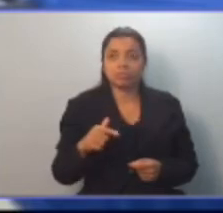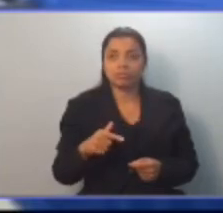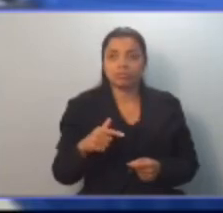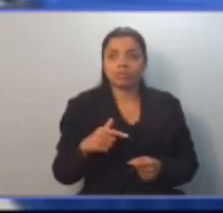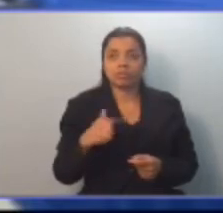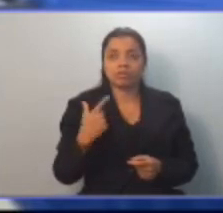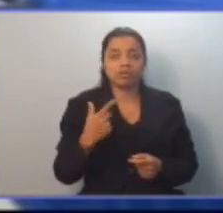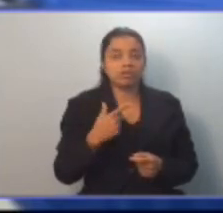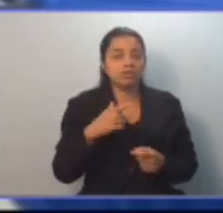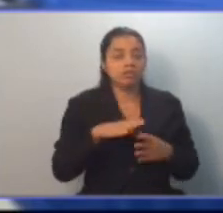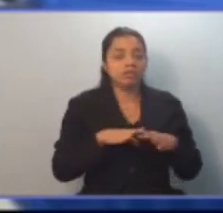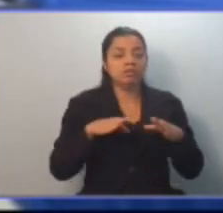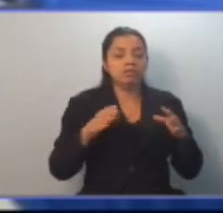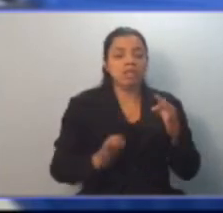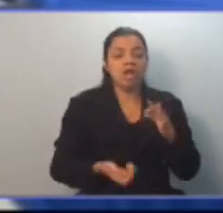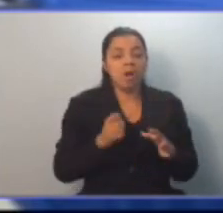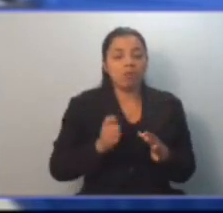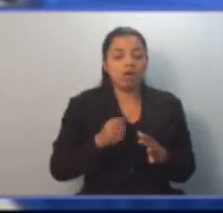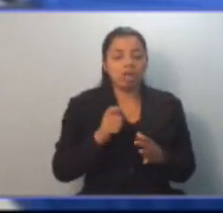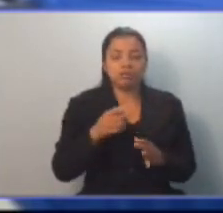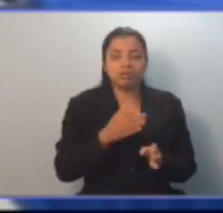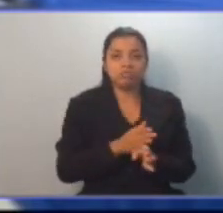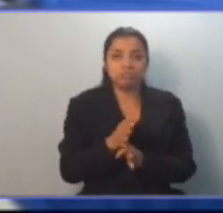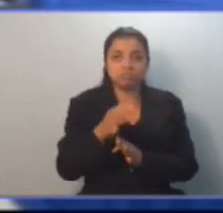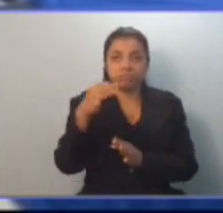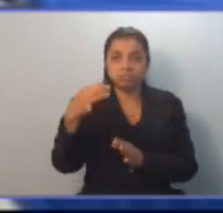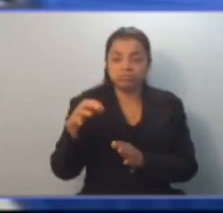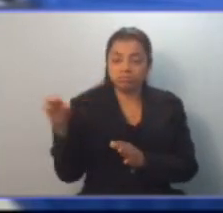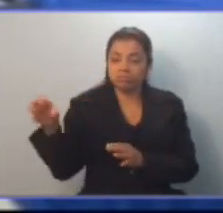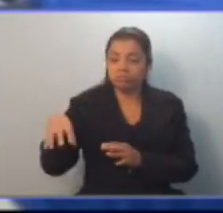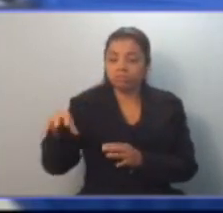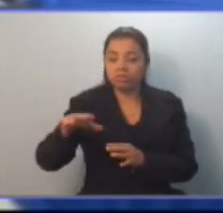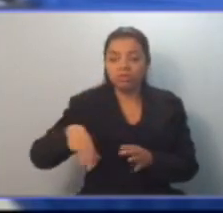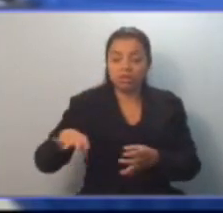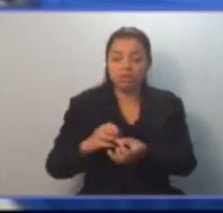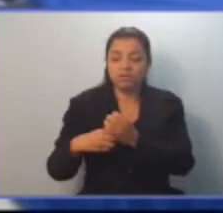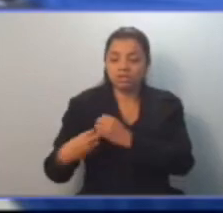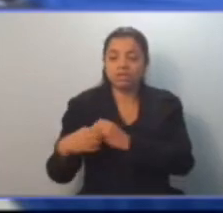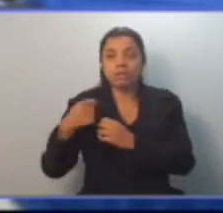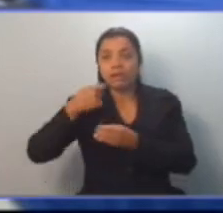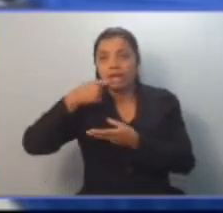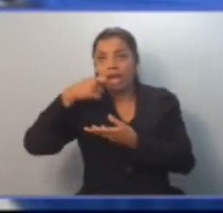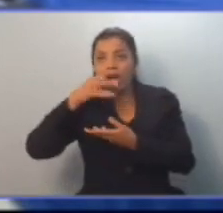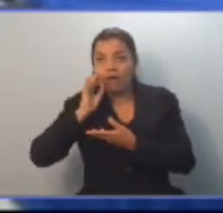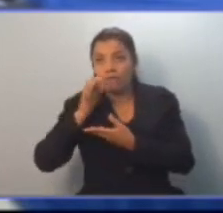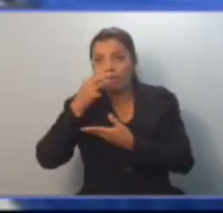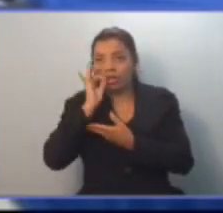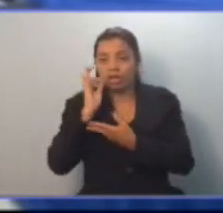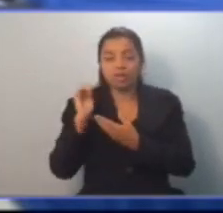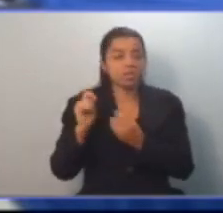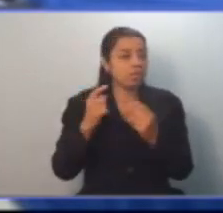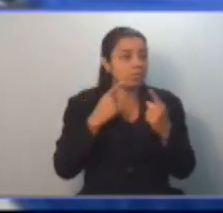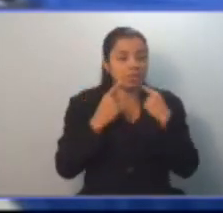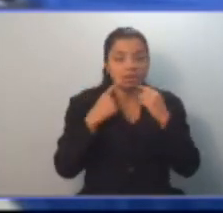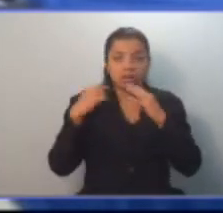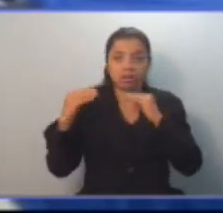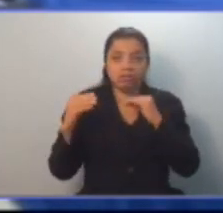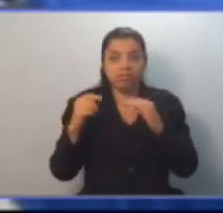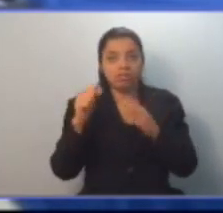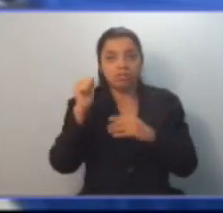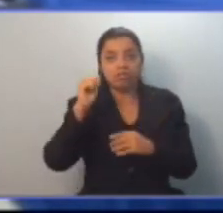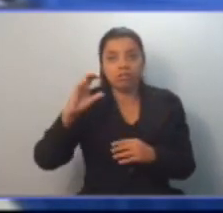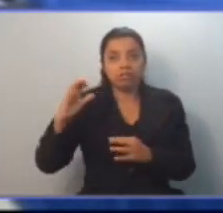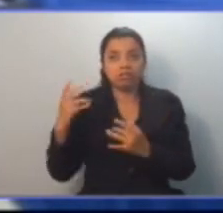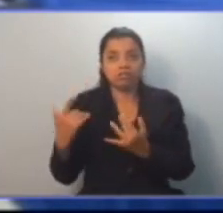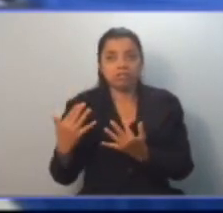área especial para los abogados donde ellos puedan estar, pueda haber café o que puedan conversar o puedan tener aire acondicionado y estar ahí mientras